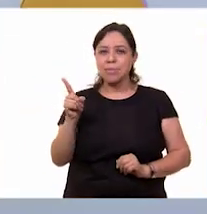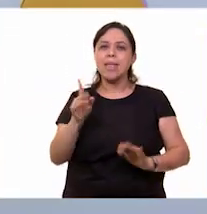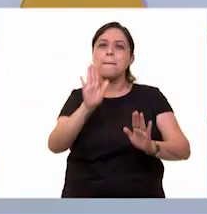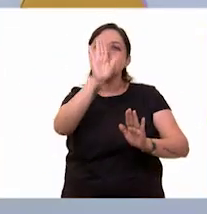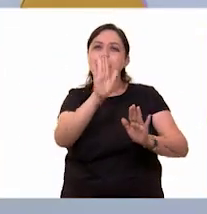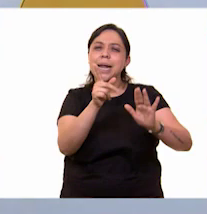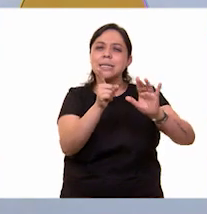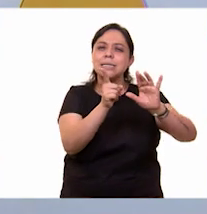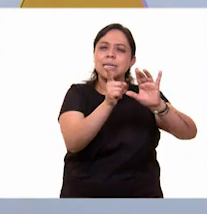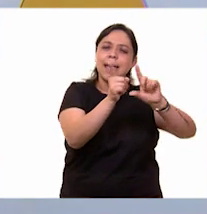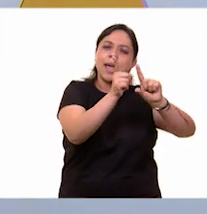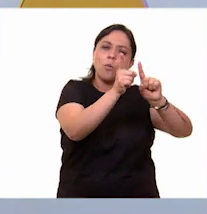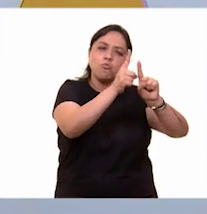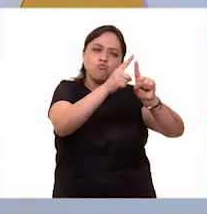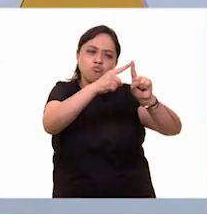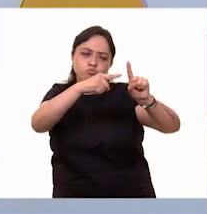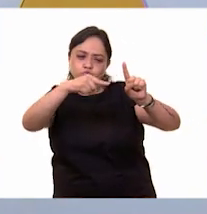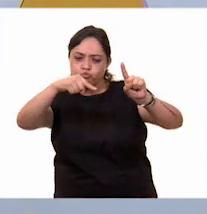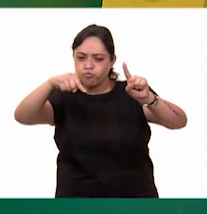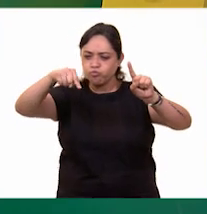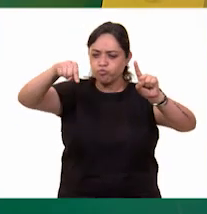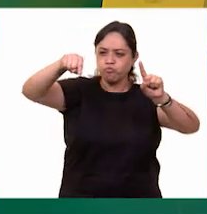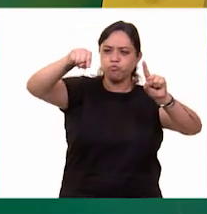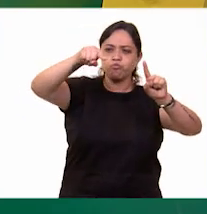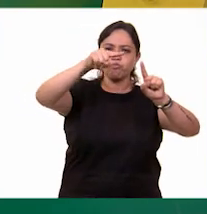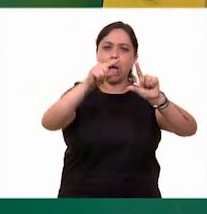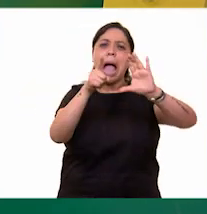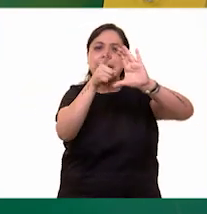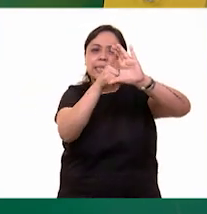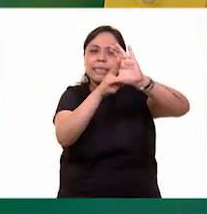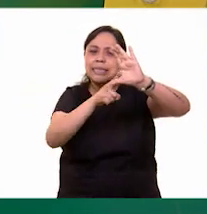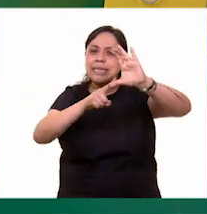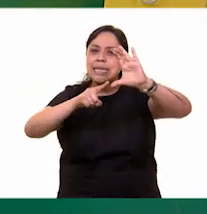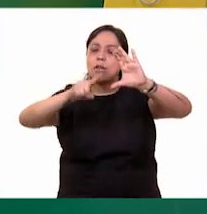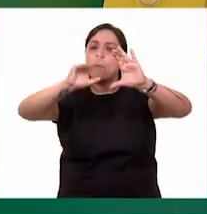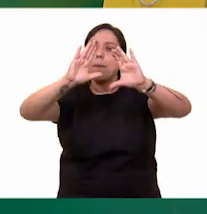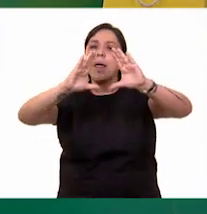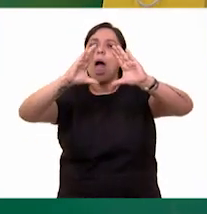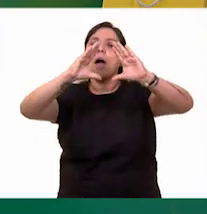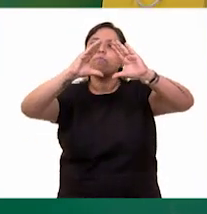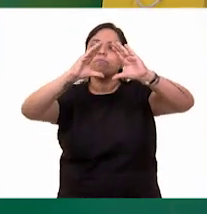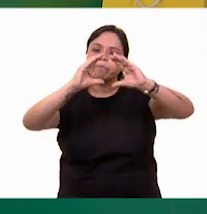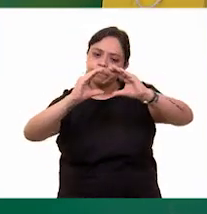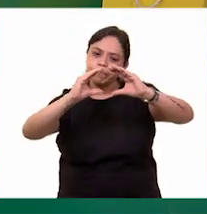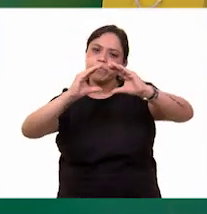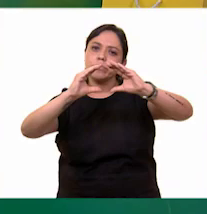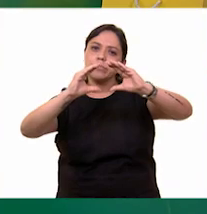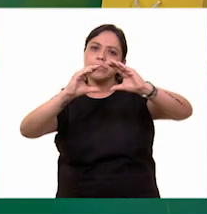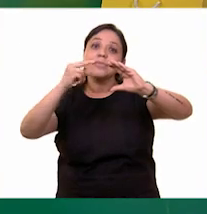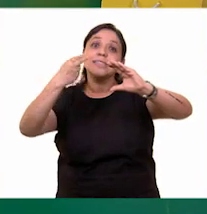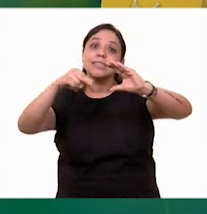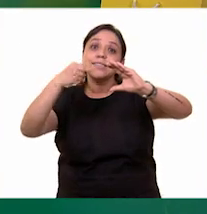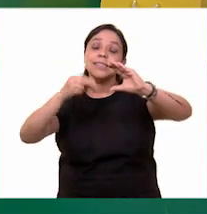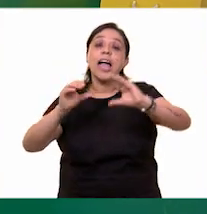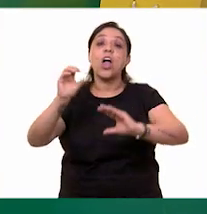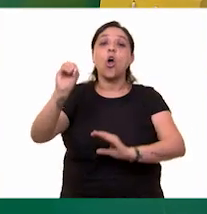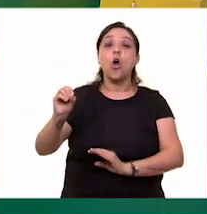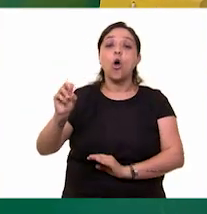un círculo, pero aplastadito. ¿Cómo se llama? ¿Recuerdan ustedes? Ese se llama un